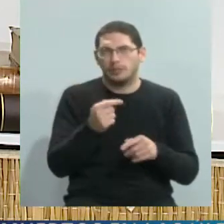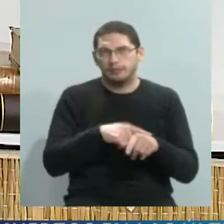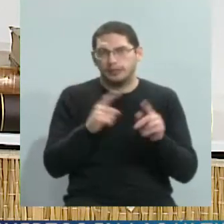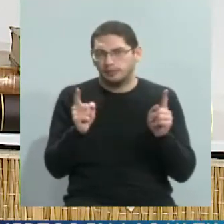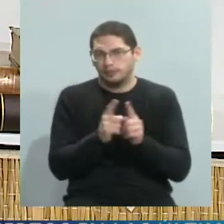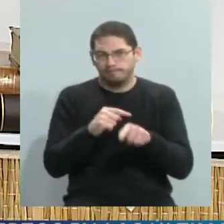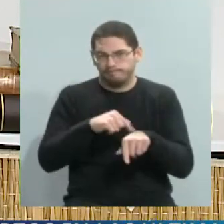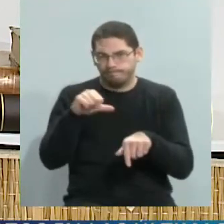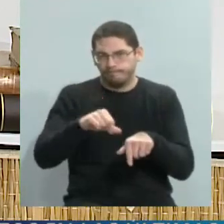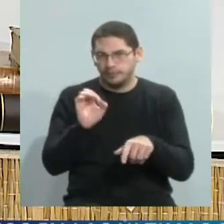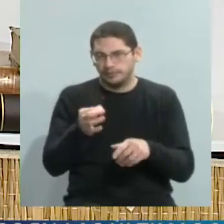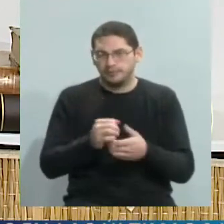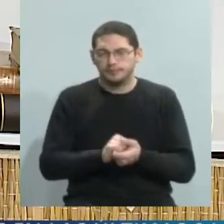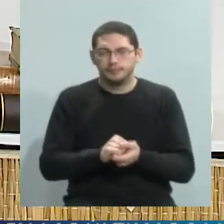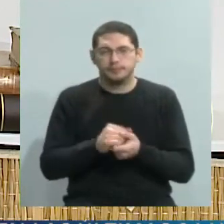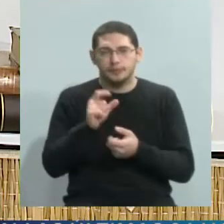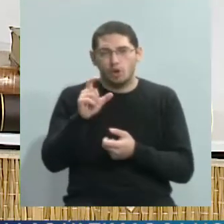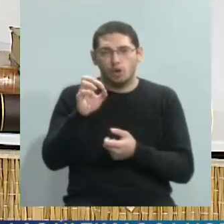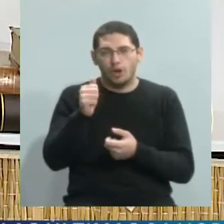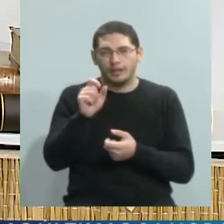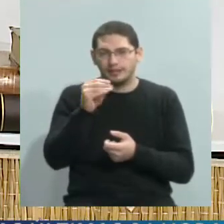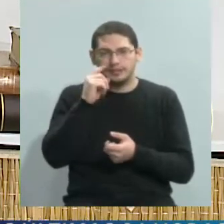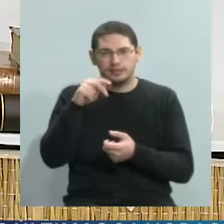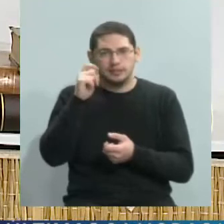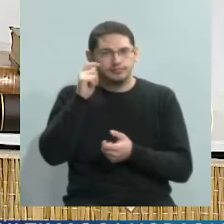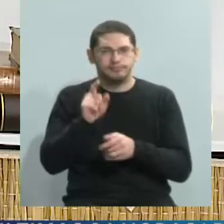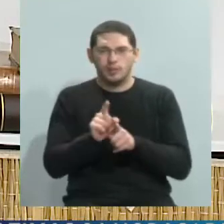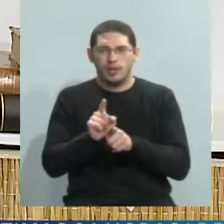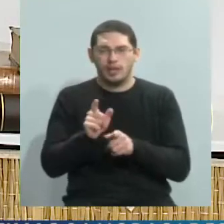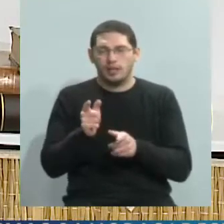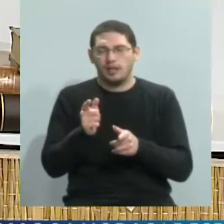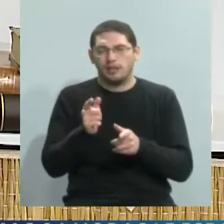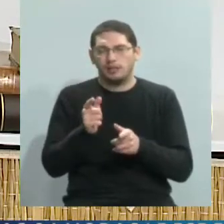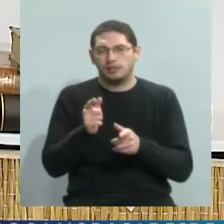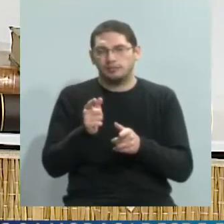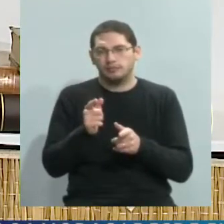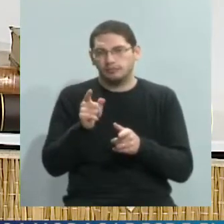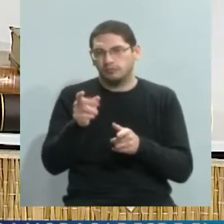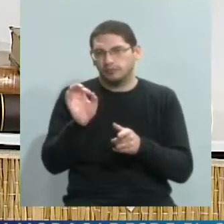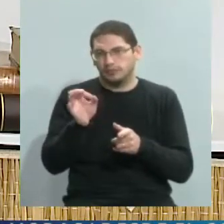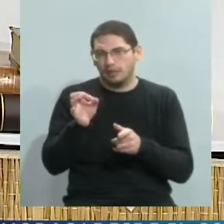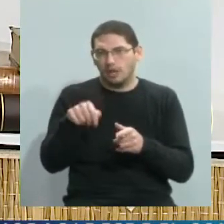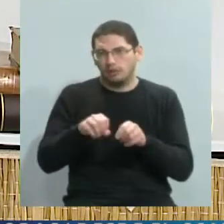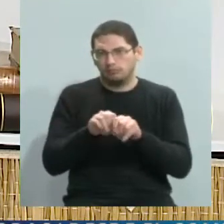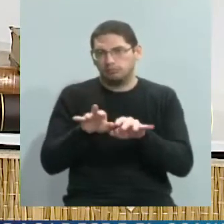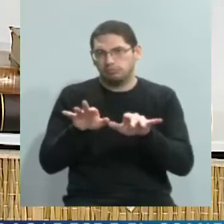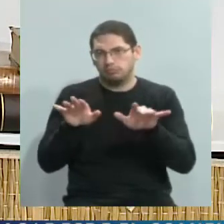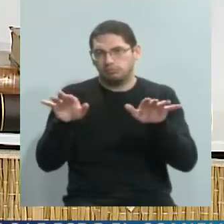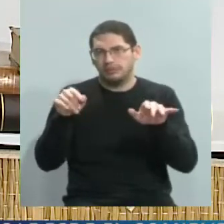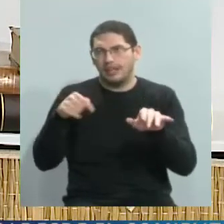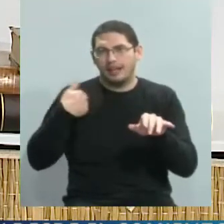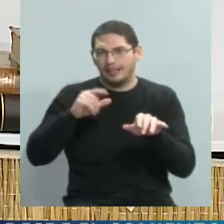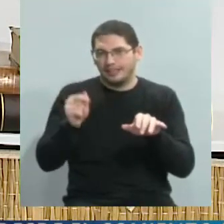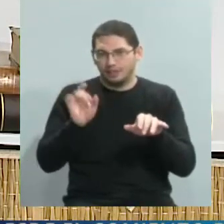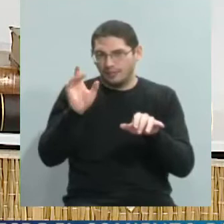el tiempo. Bueno, el coaching es una disciplina, como bien dijiste, te hace escucharte, que está en auge y a nivel mundial, no